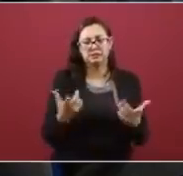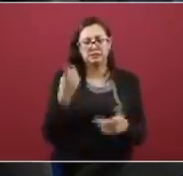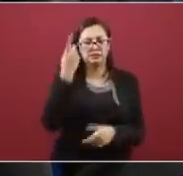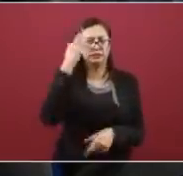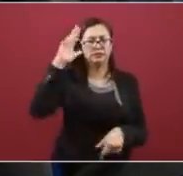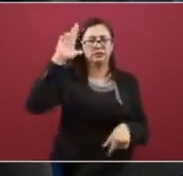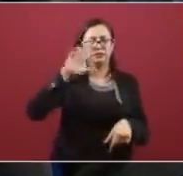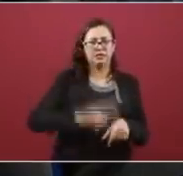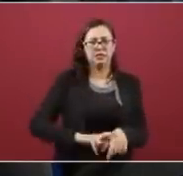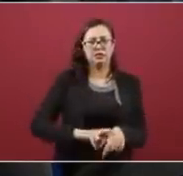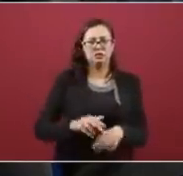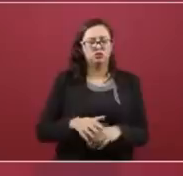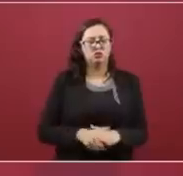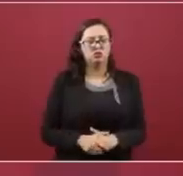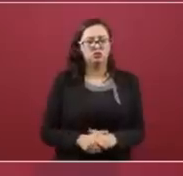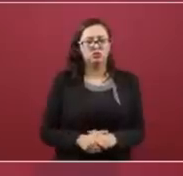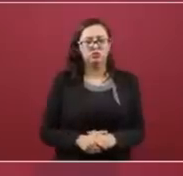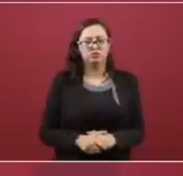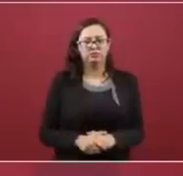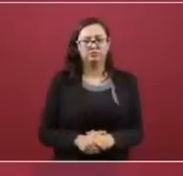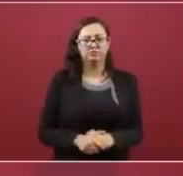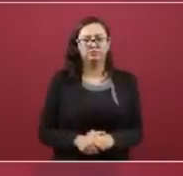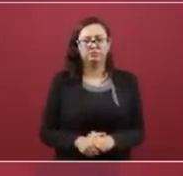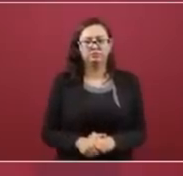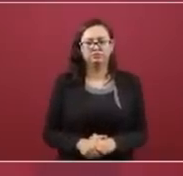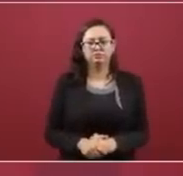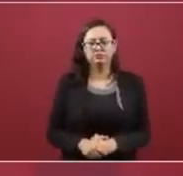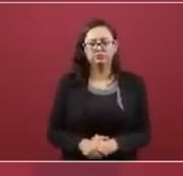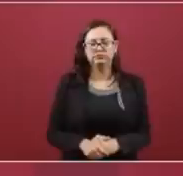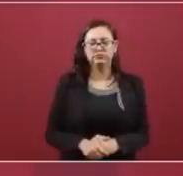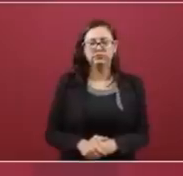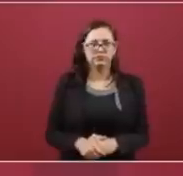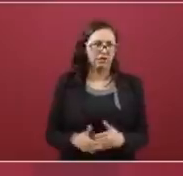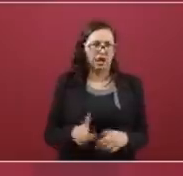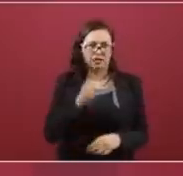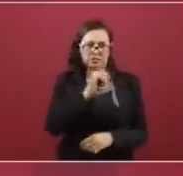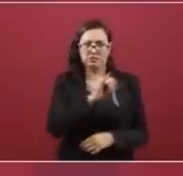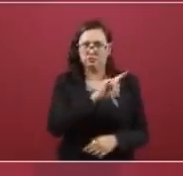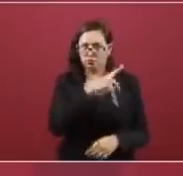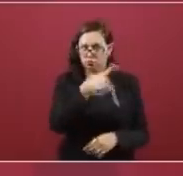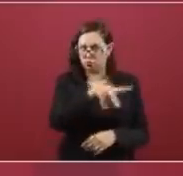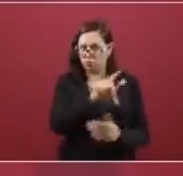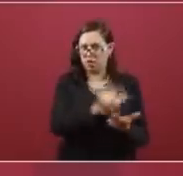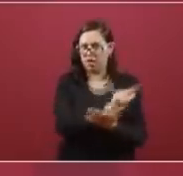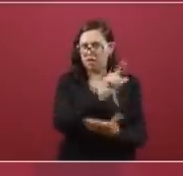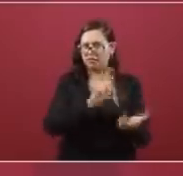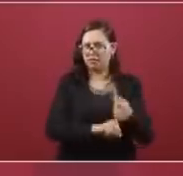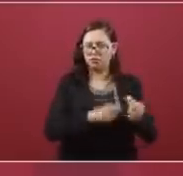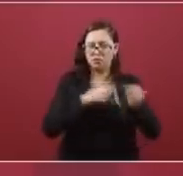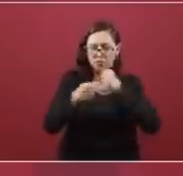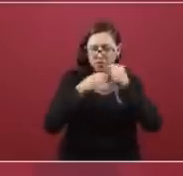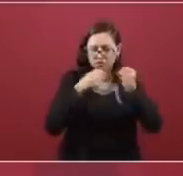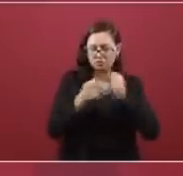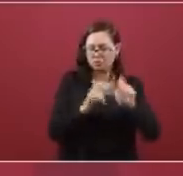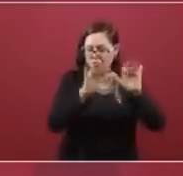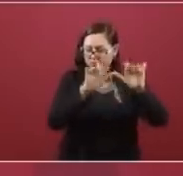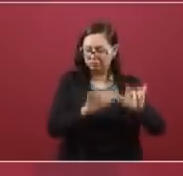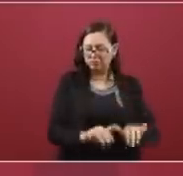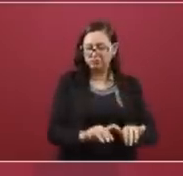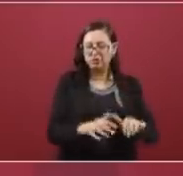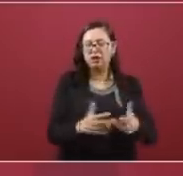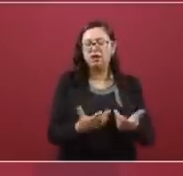dirección. Eh es la política editorial. Eh